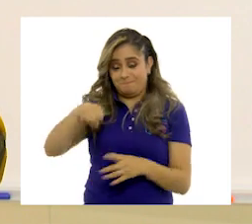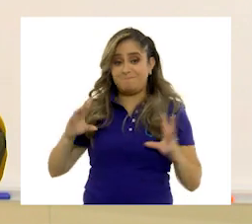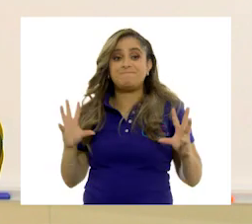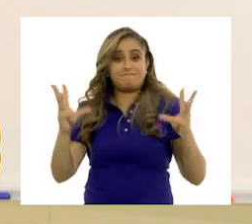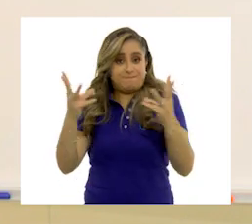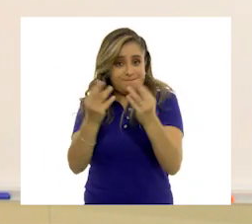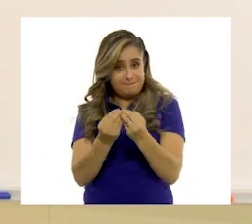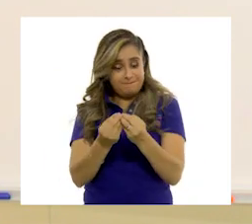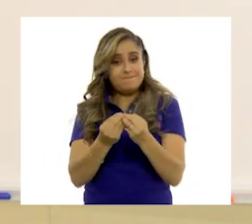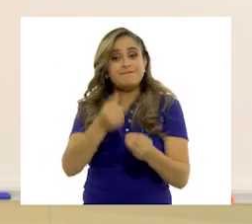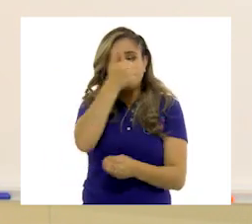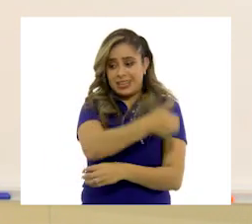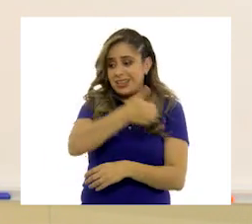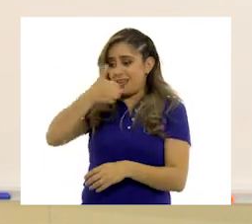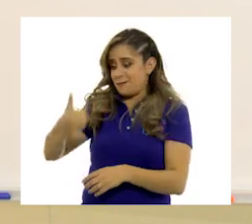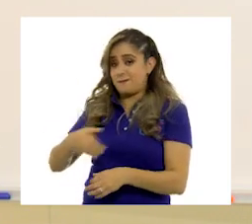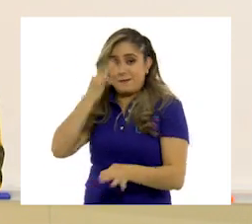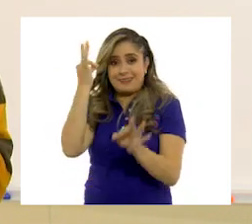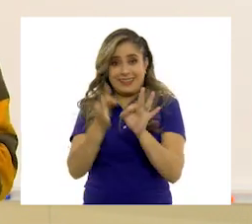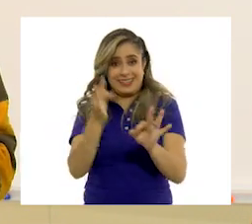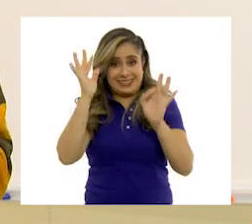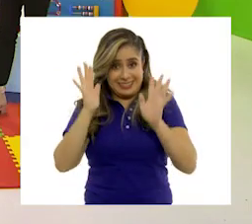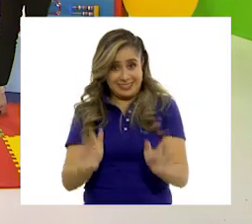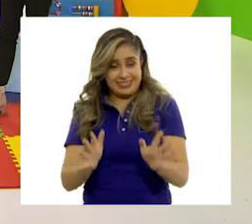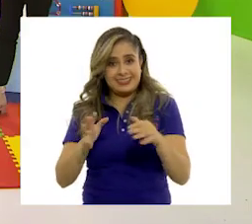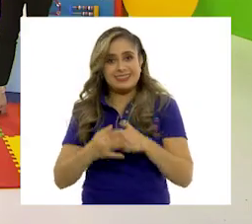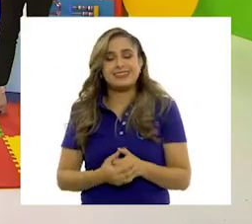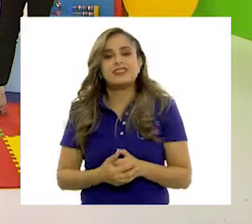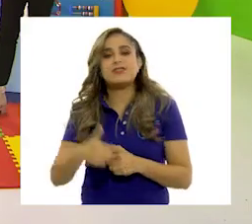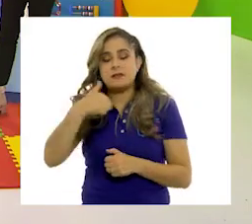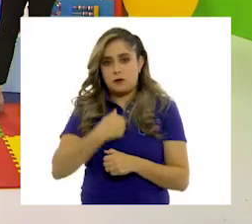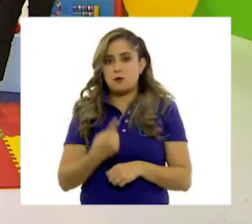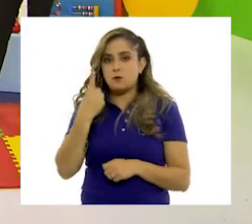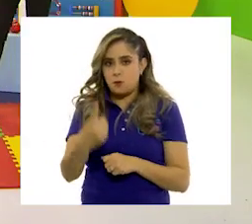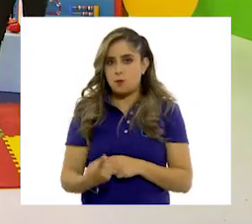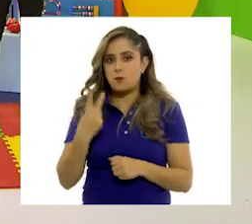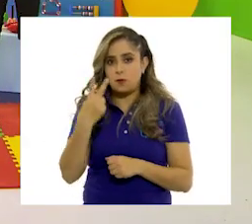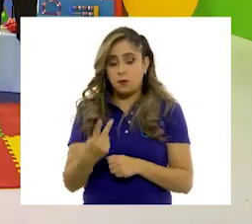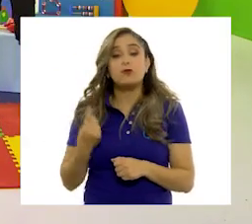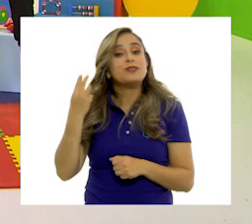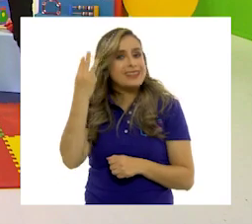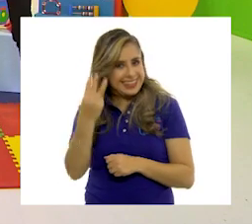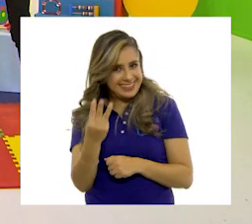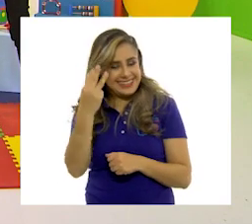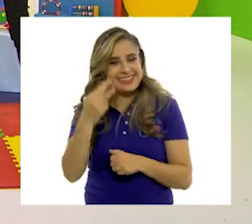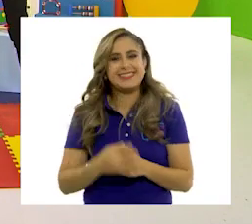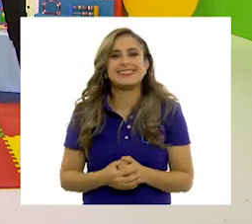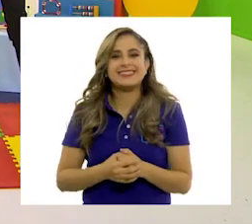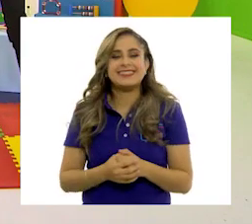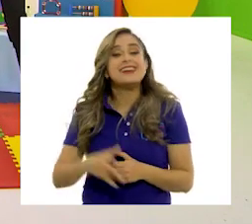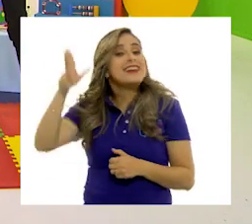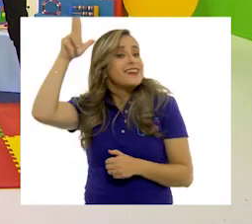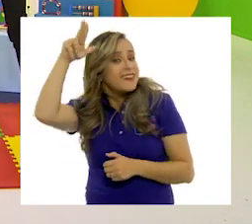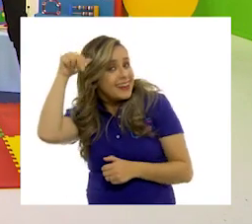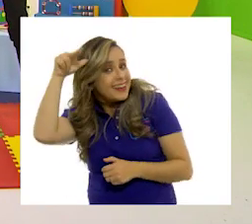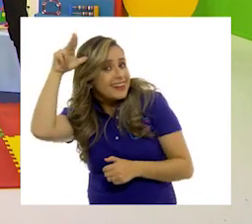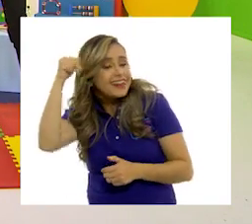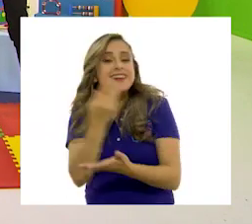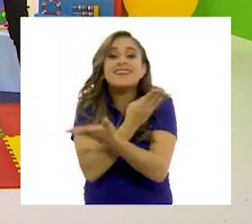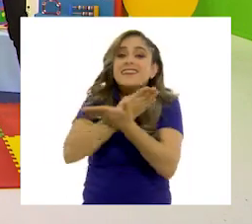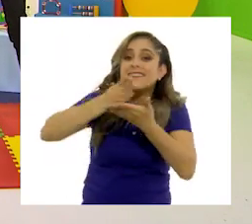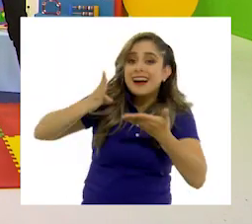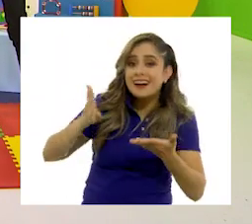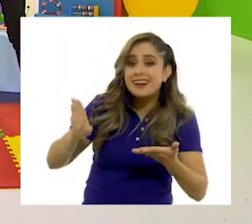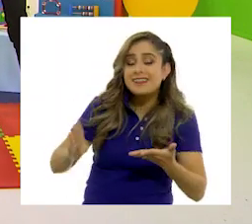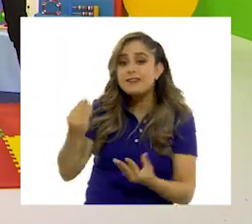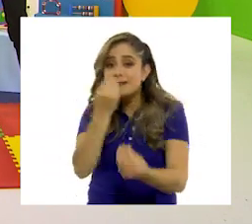juntos, ya que cada una tiene su instrumento? Yo les cuento, 1, 2, 3. Conejito